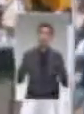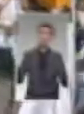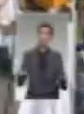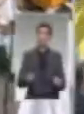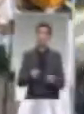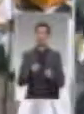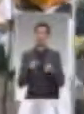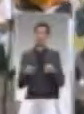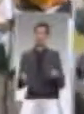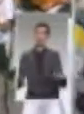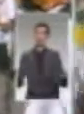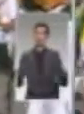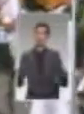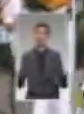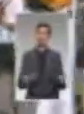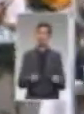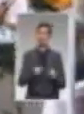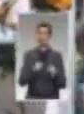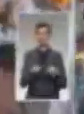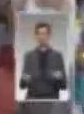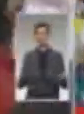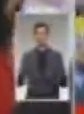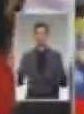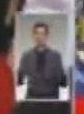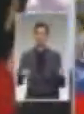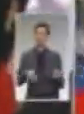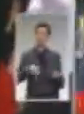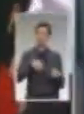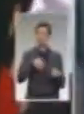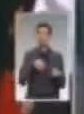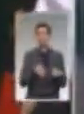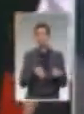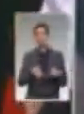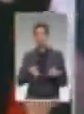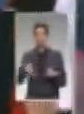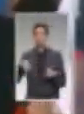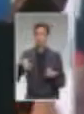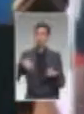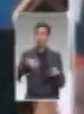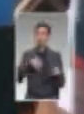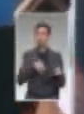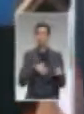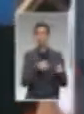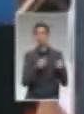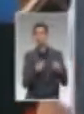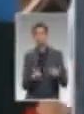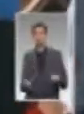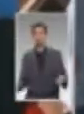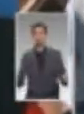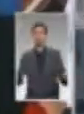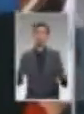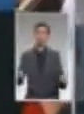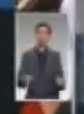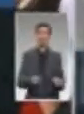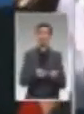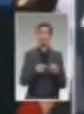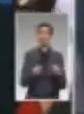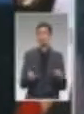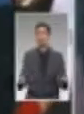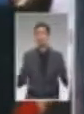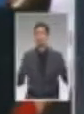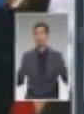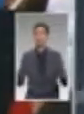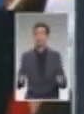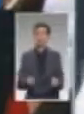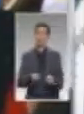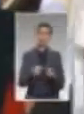reunión de alrededor de unos 20 minutos aproximadamente, y el Papa salió a las 9:30 aproximadamente de la mañana rumbo al Parque